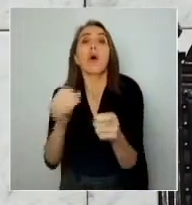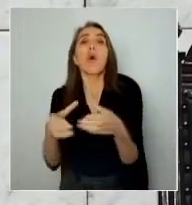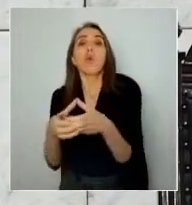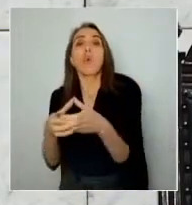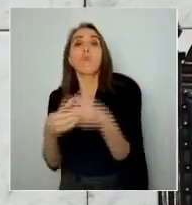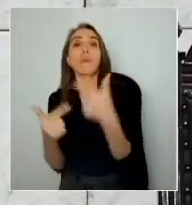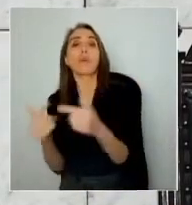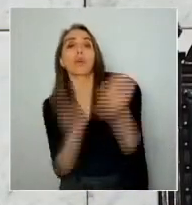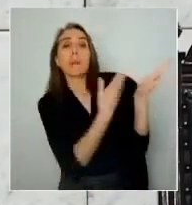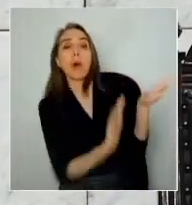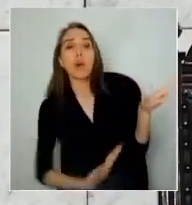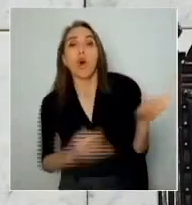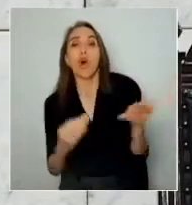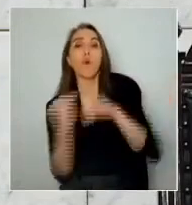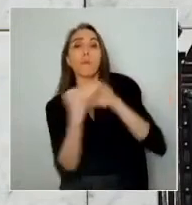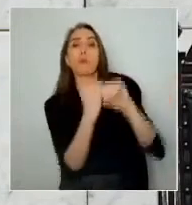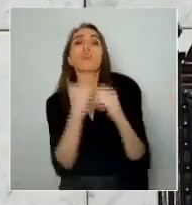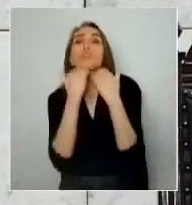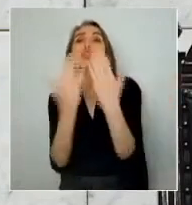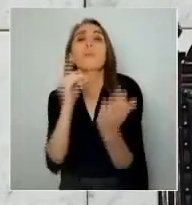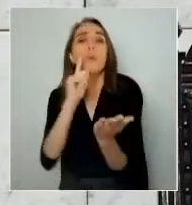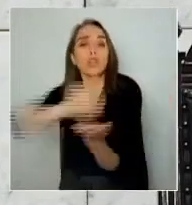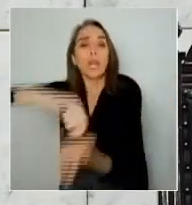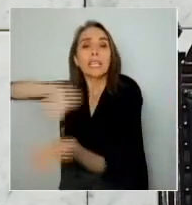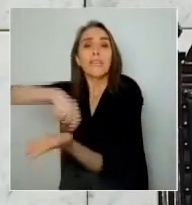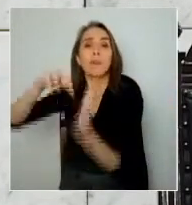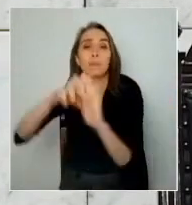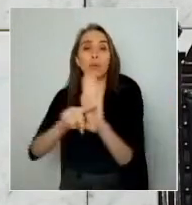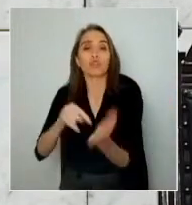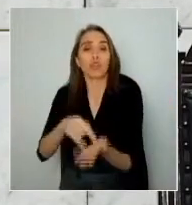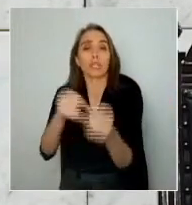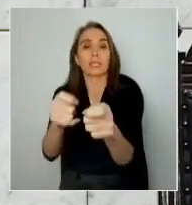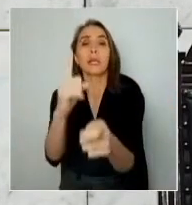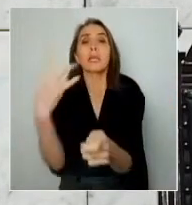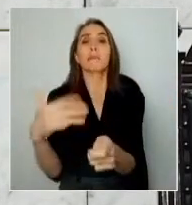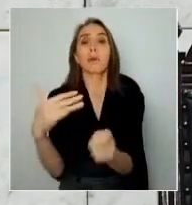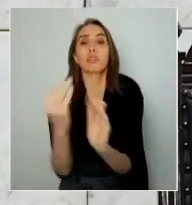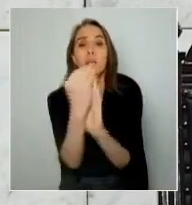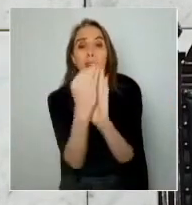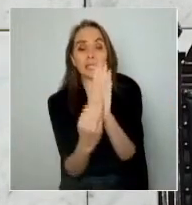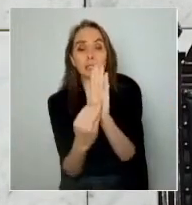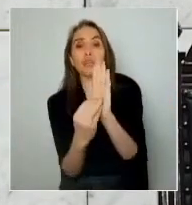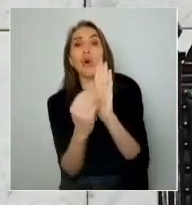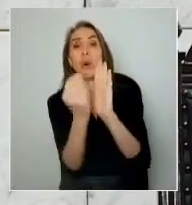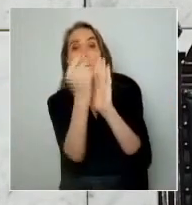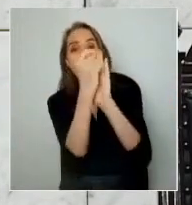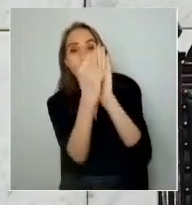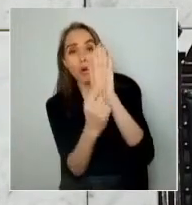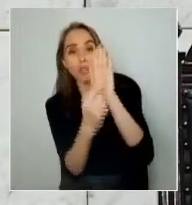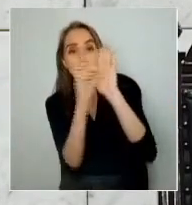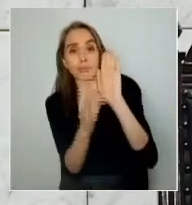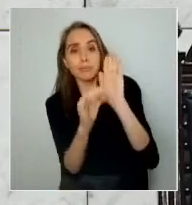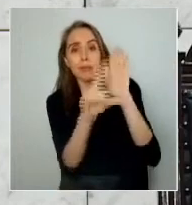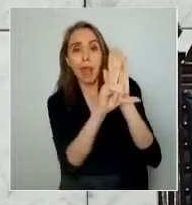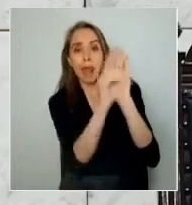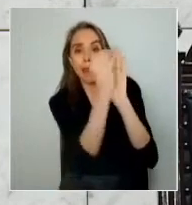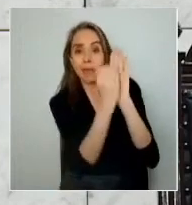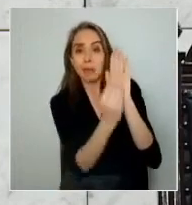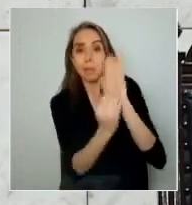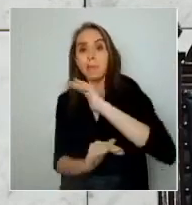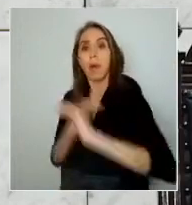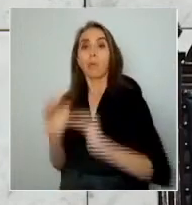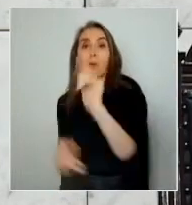no importa lo que importa es que sean medidas concretas para cuidar a las personas así